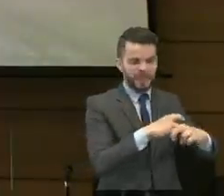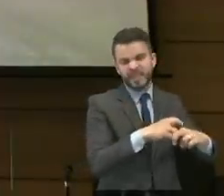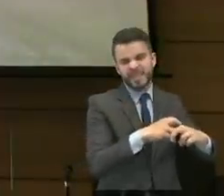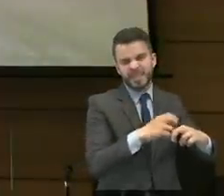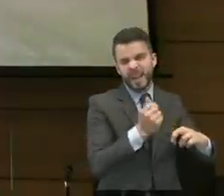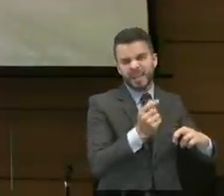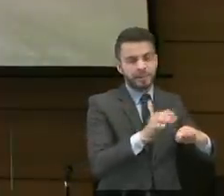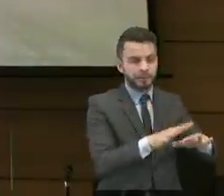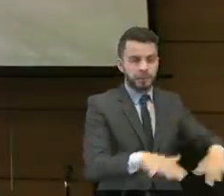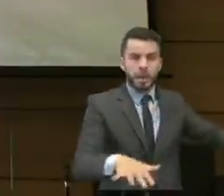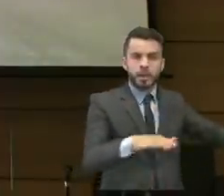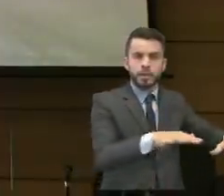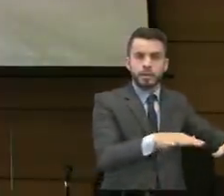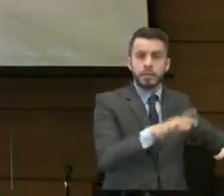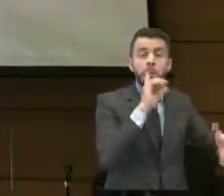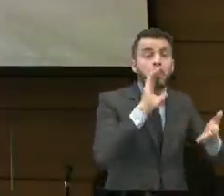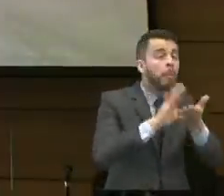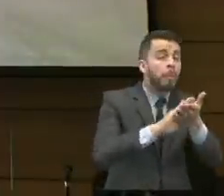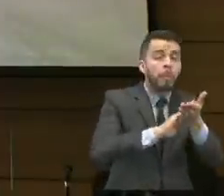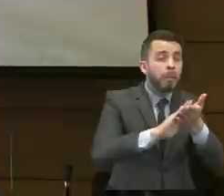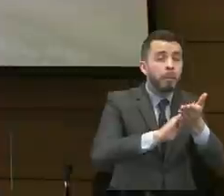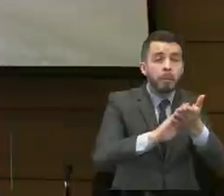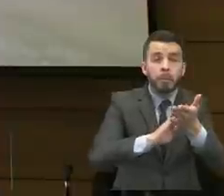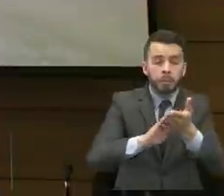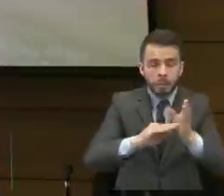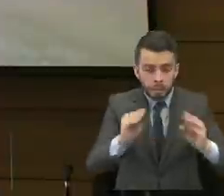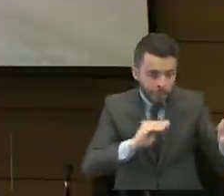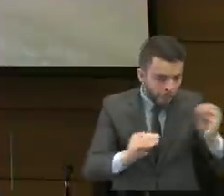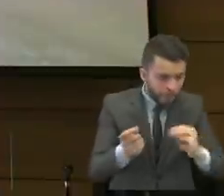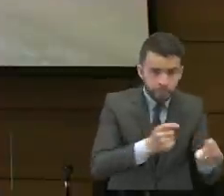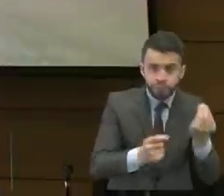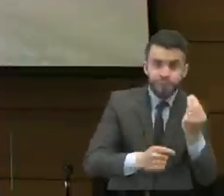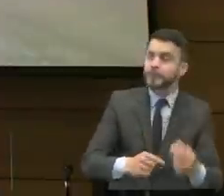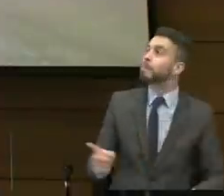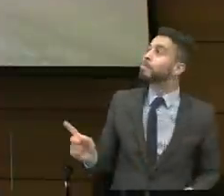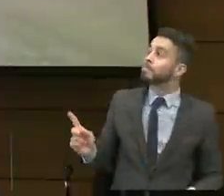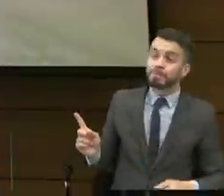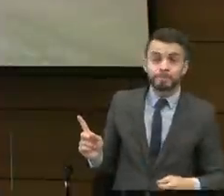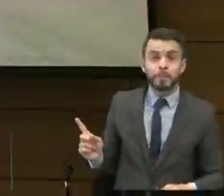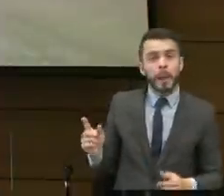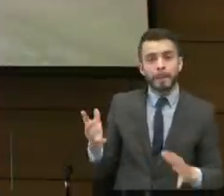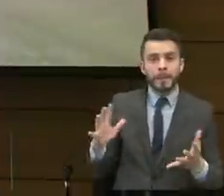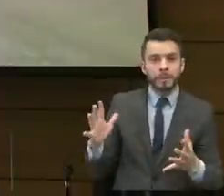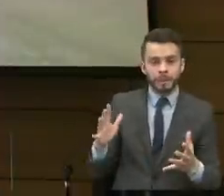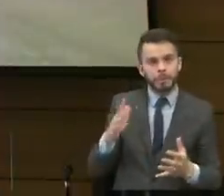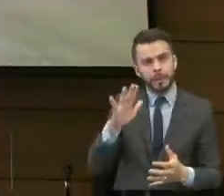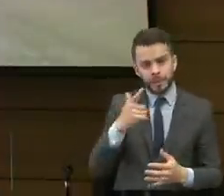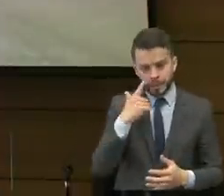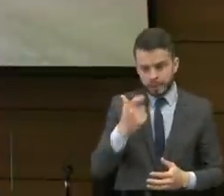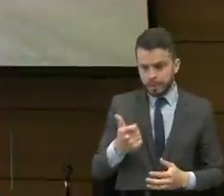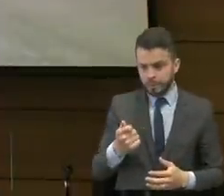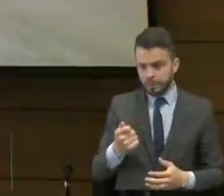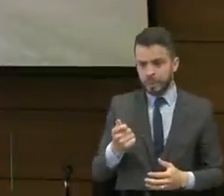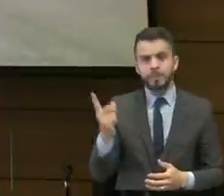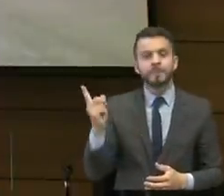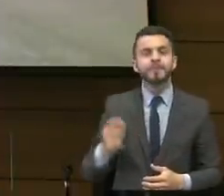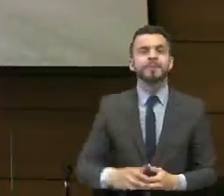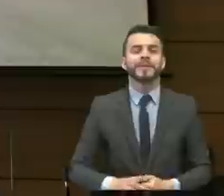Si la rediseñamos con los elementos que tenemos, perdón que esto se demora un poquito en